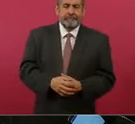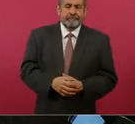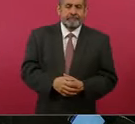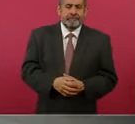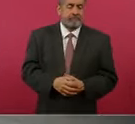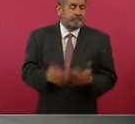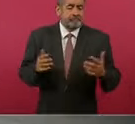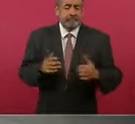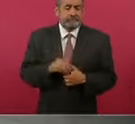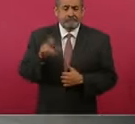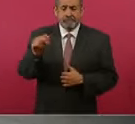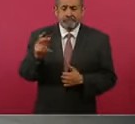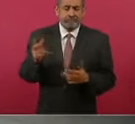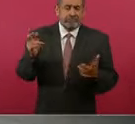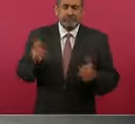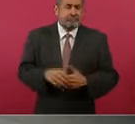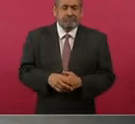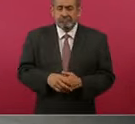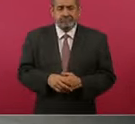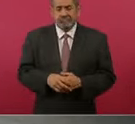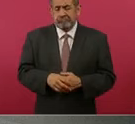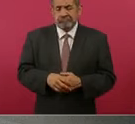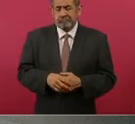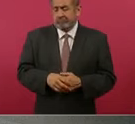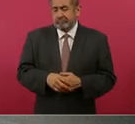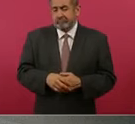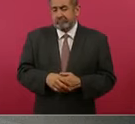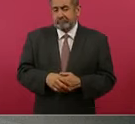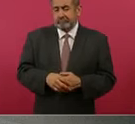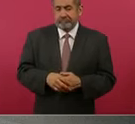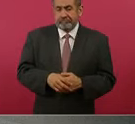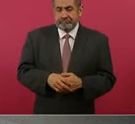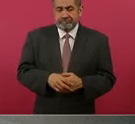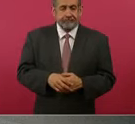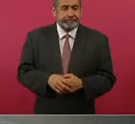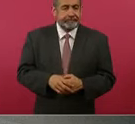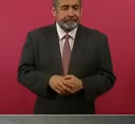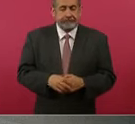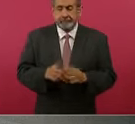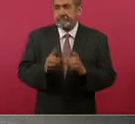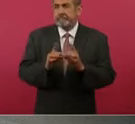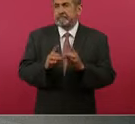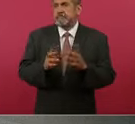Huetamo, Michoacán, lleva 4 días sin luz. No, ha sido una situación